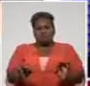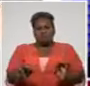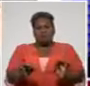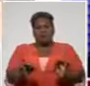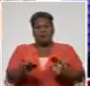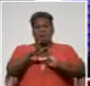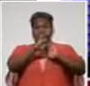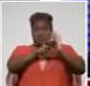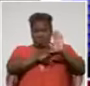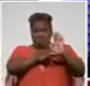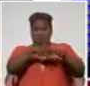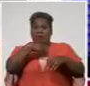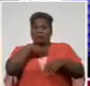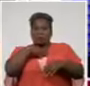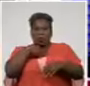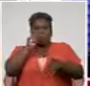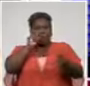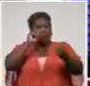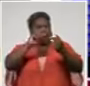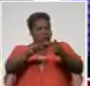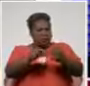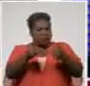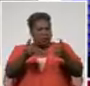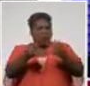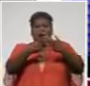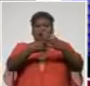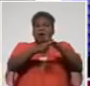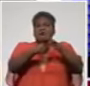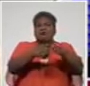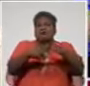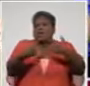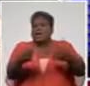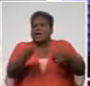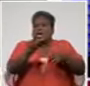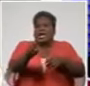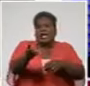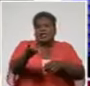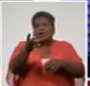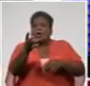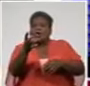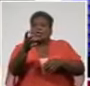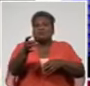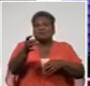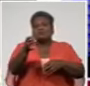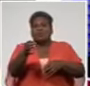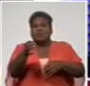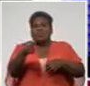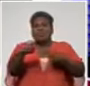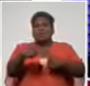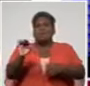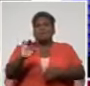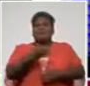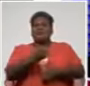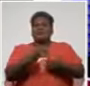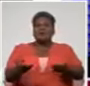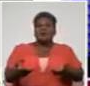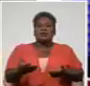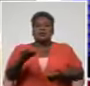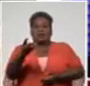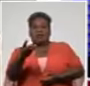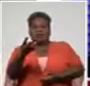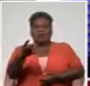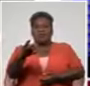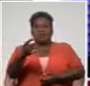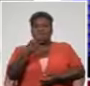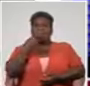efecto que nos propusimos, que hay que corregir en el tiempo, y que debemos perfeccionar para tratar de dar respuesta a la mayor cantidad de gente.